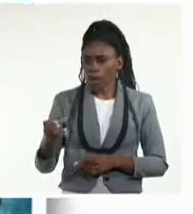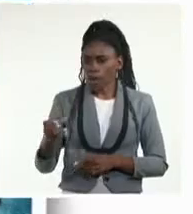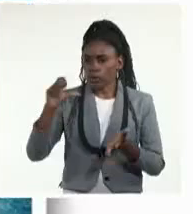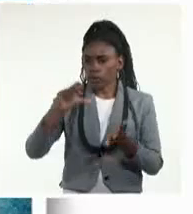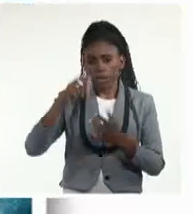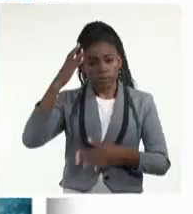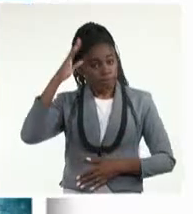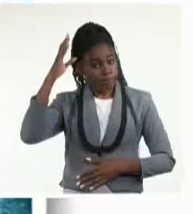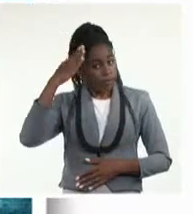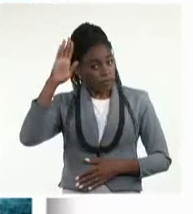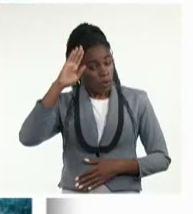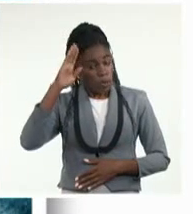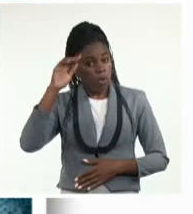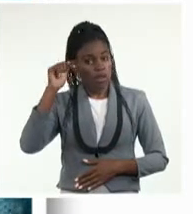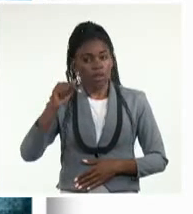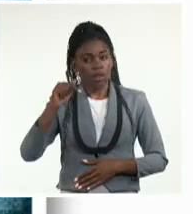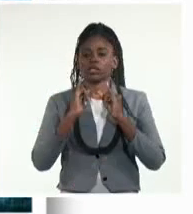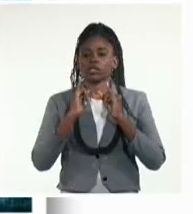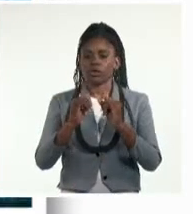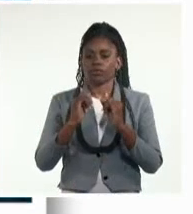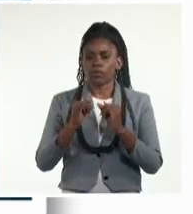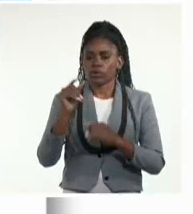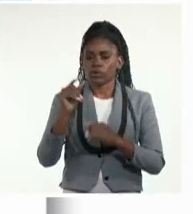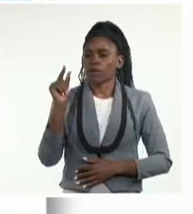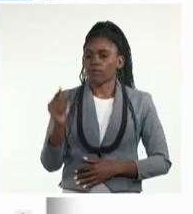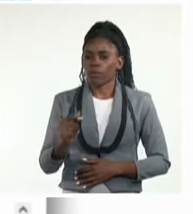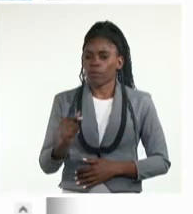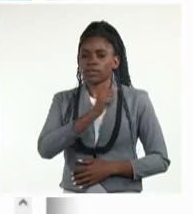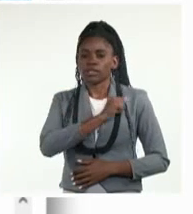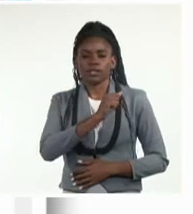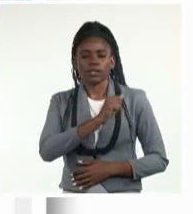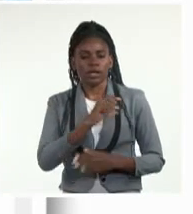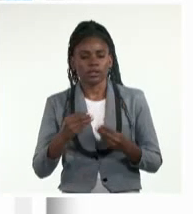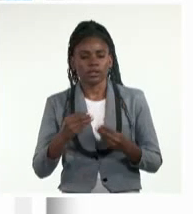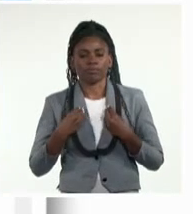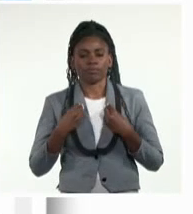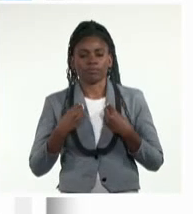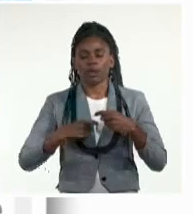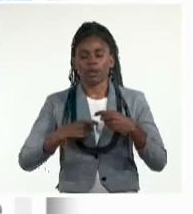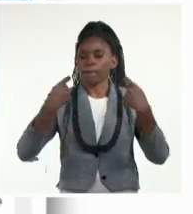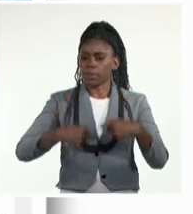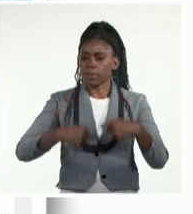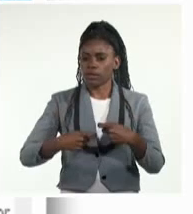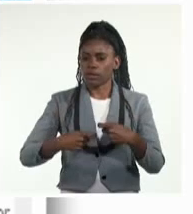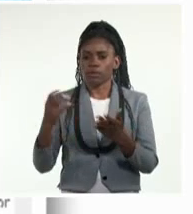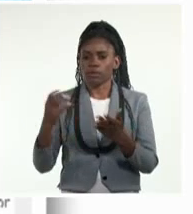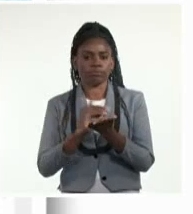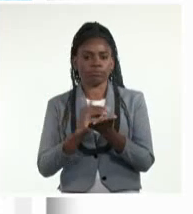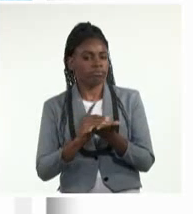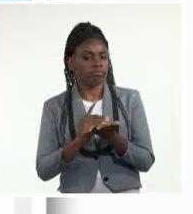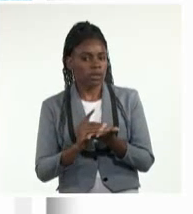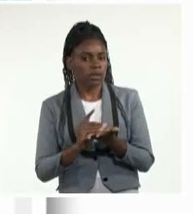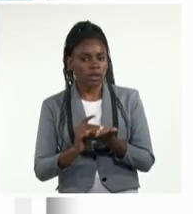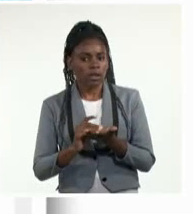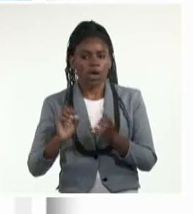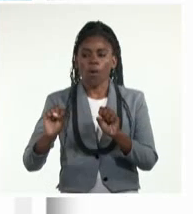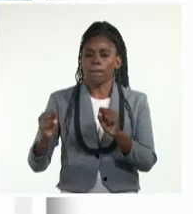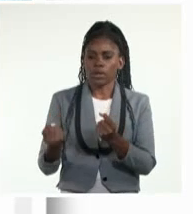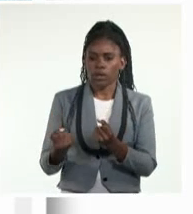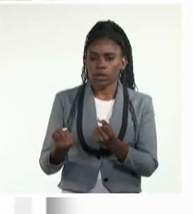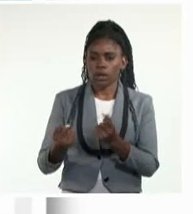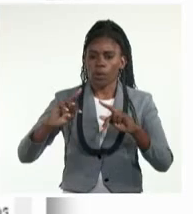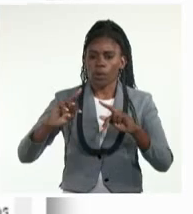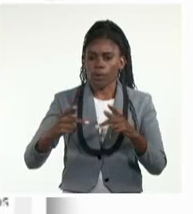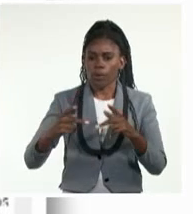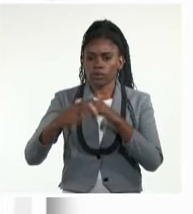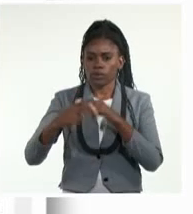la notificación de un acreedor que pretende ceder sus derechos sobre deuda pública, está en la obligación de remitirla al Ministerio de Finanzas y